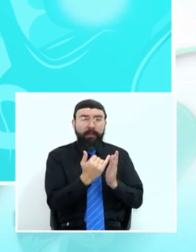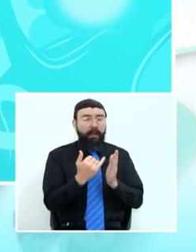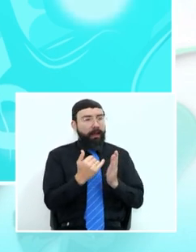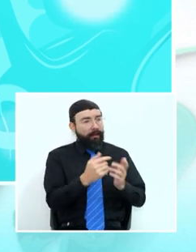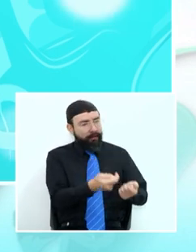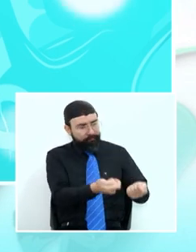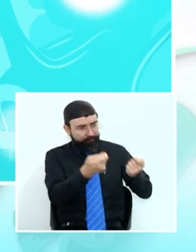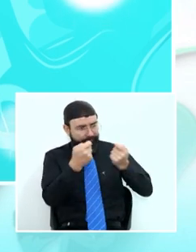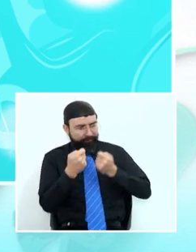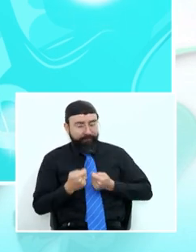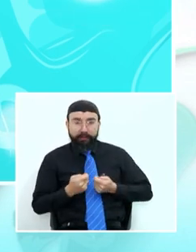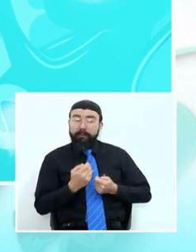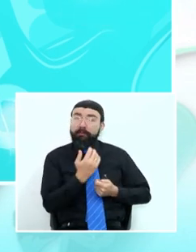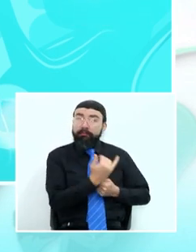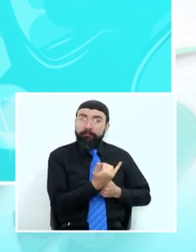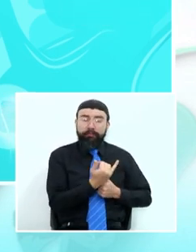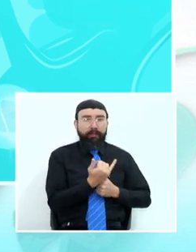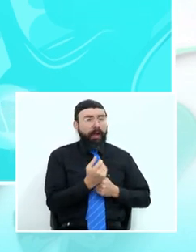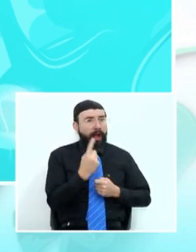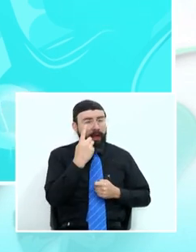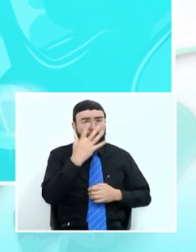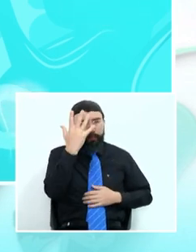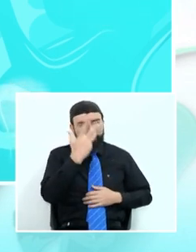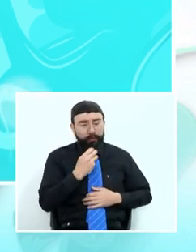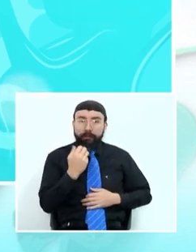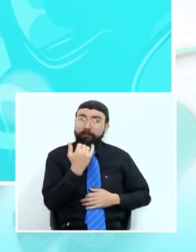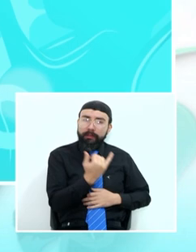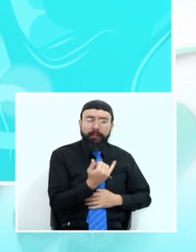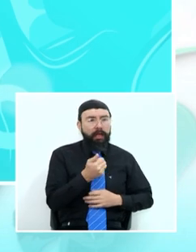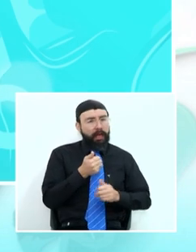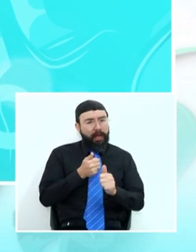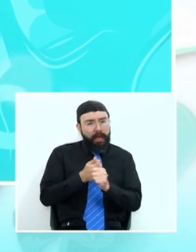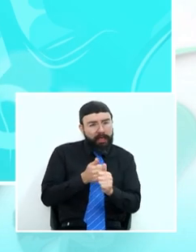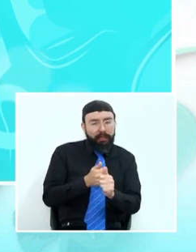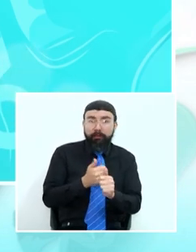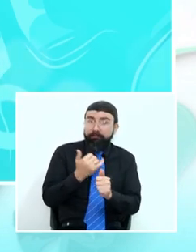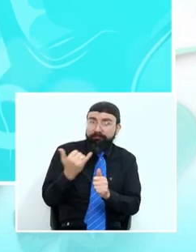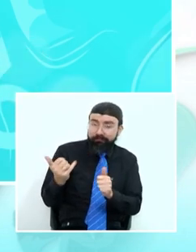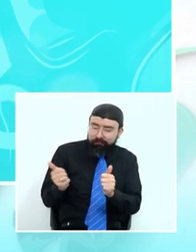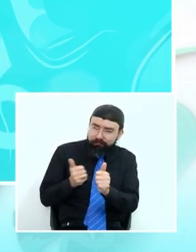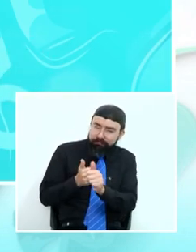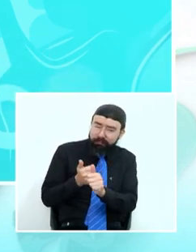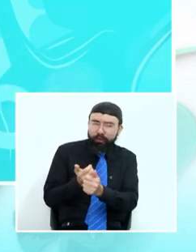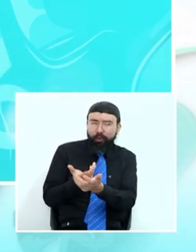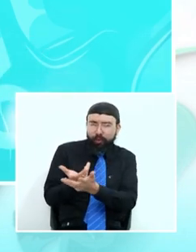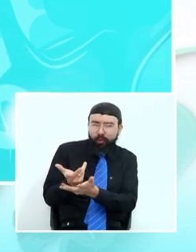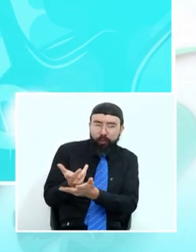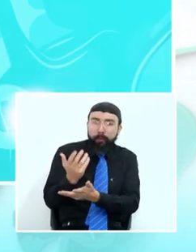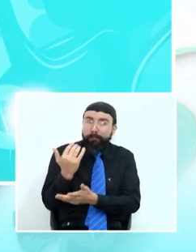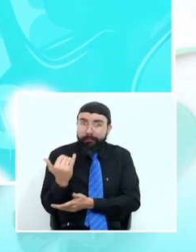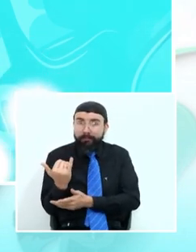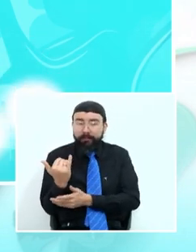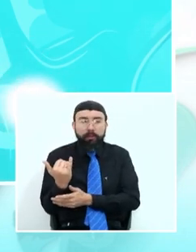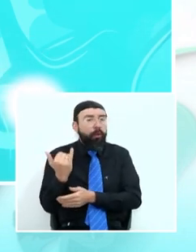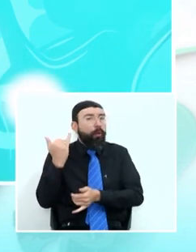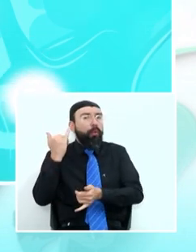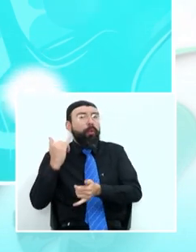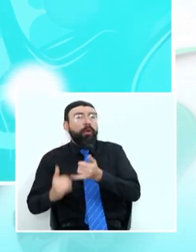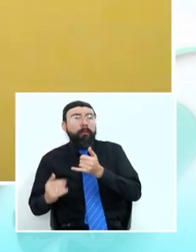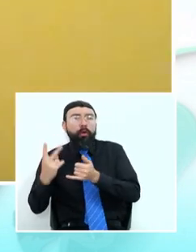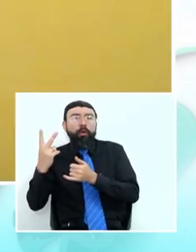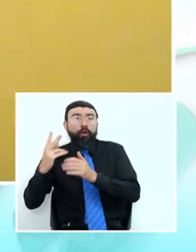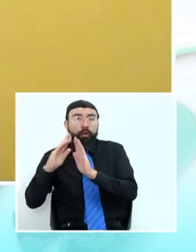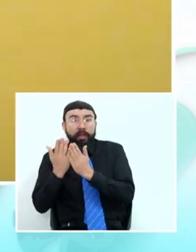regalado, nos ha brindado algo muy bonito como es la asesoría y está como asesor de los últimos